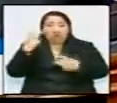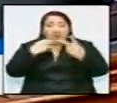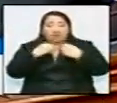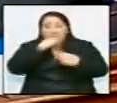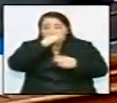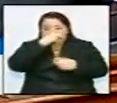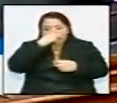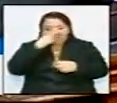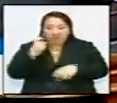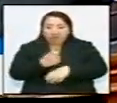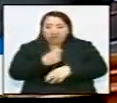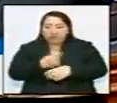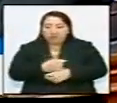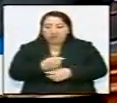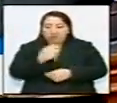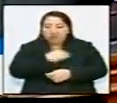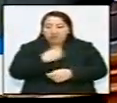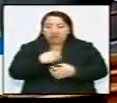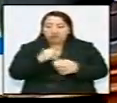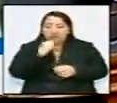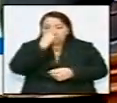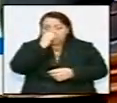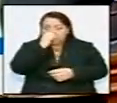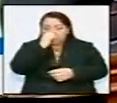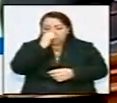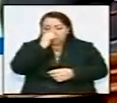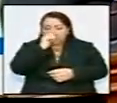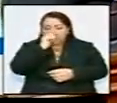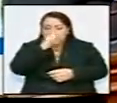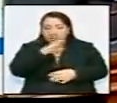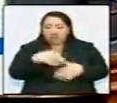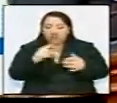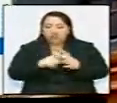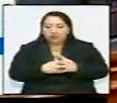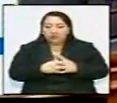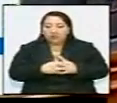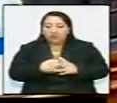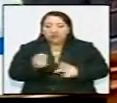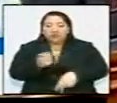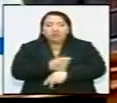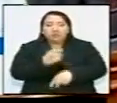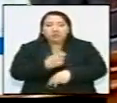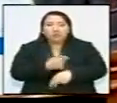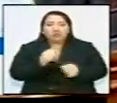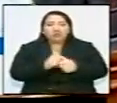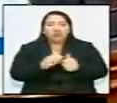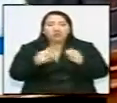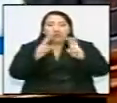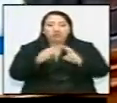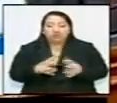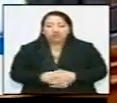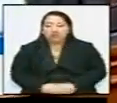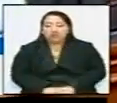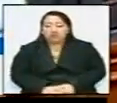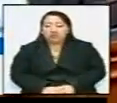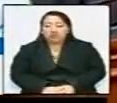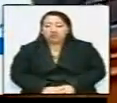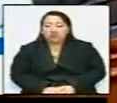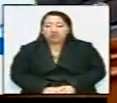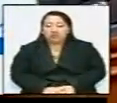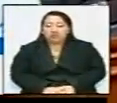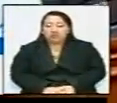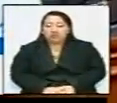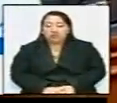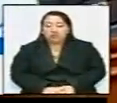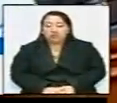se acelere y así el Ministerio Público pueda comenzar inmediatamente con la investigación. ¿Por qué